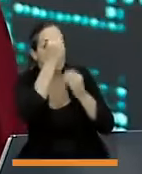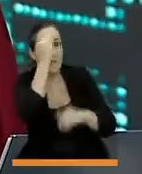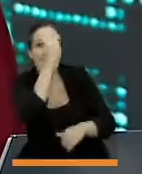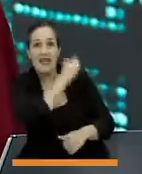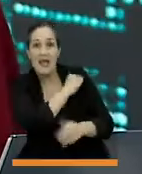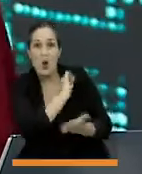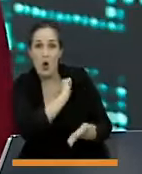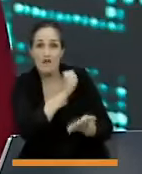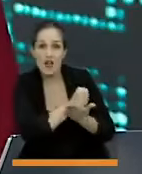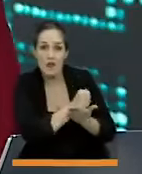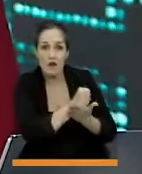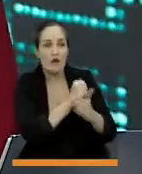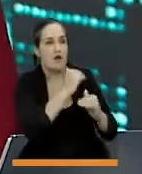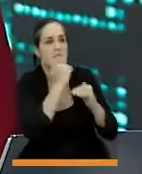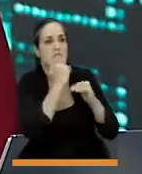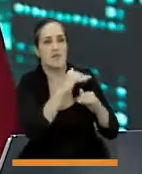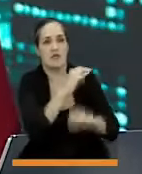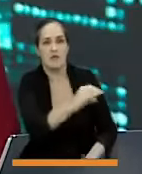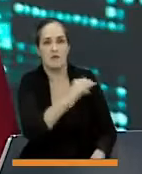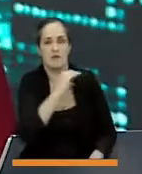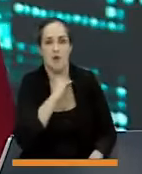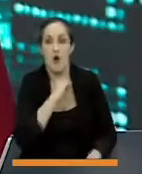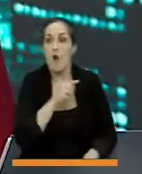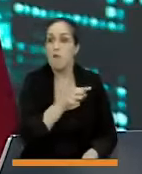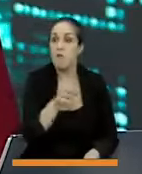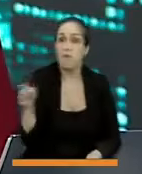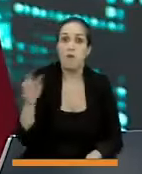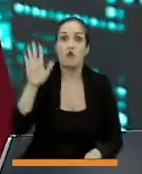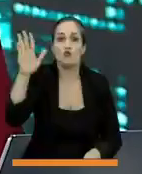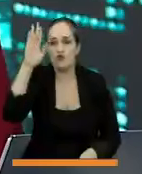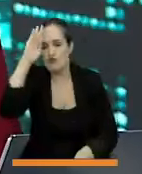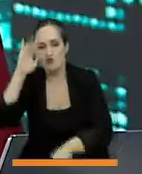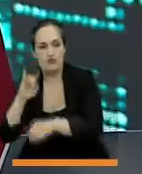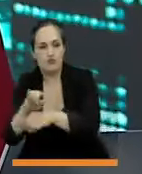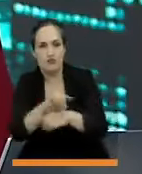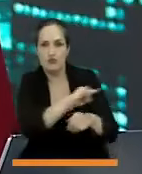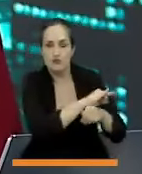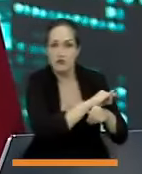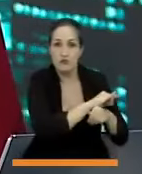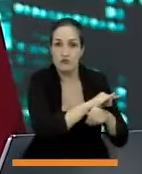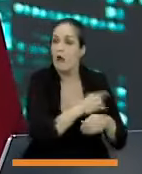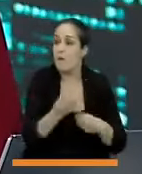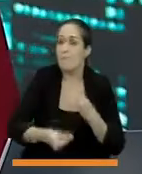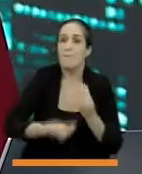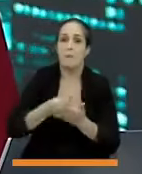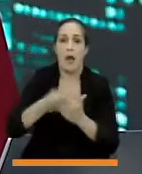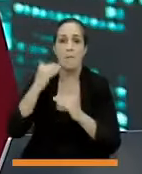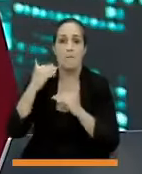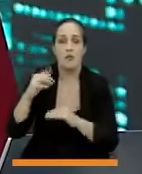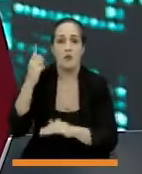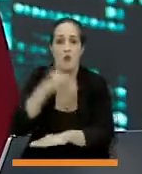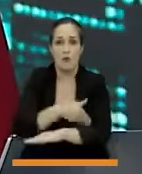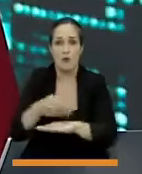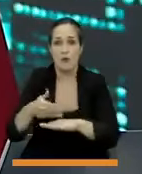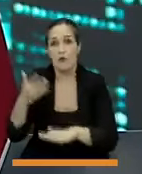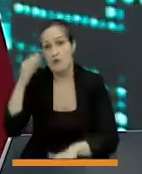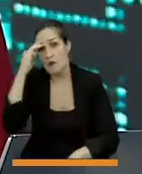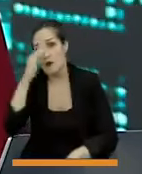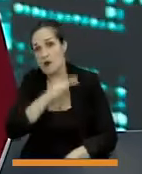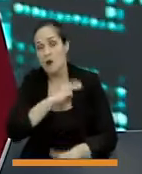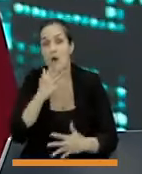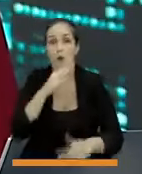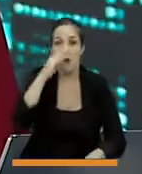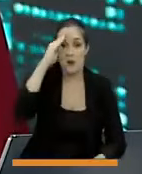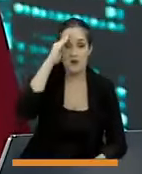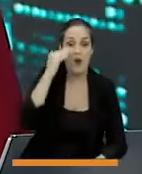beneficios para los nuevos soldados y patrulleros que presten el servicio militar en el ejército o en la policía a partir